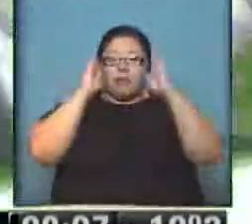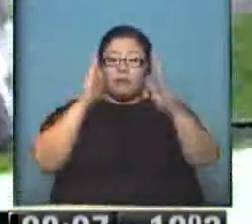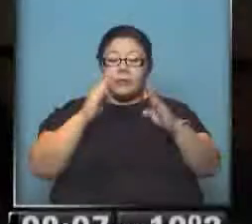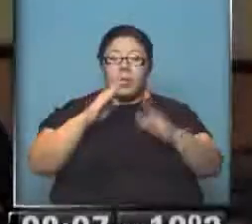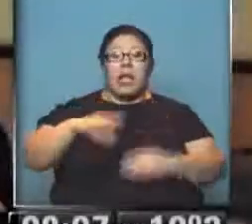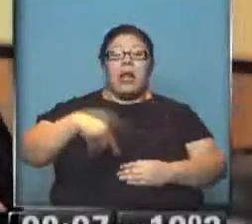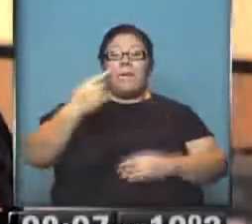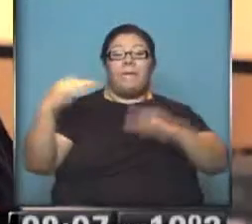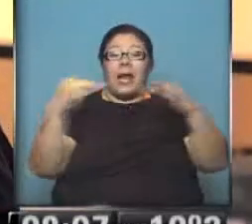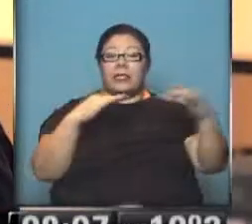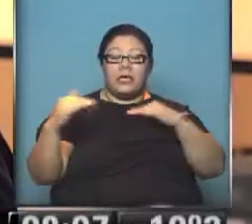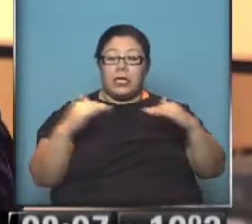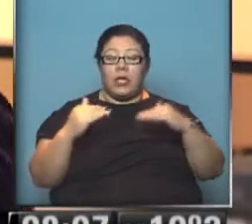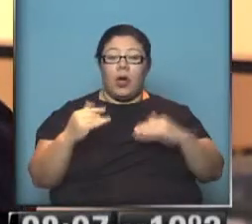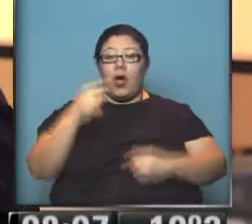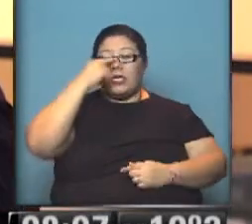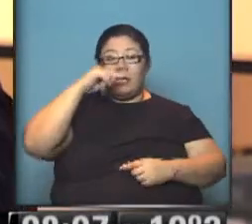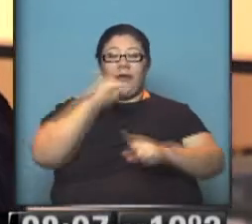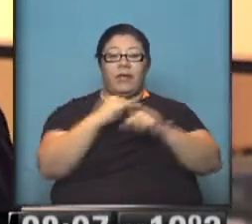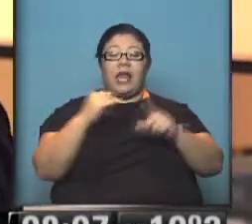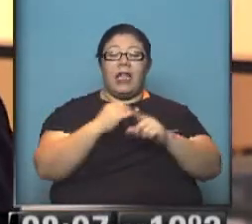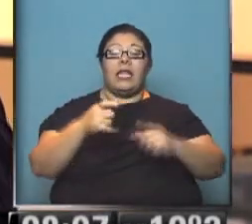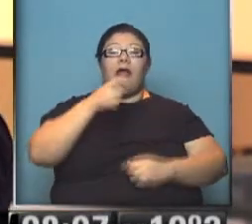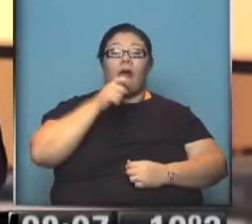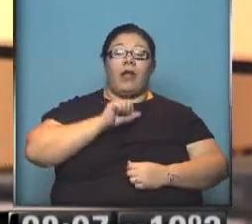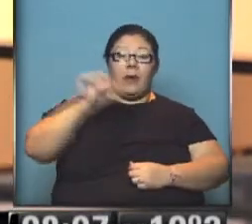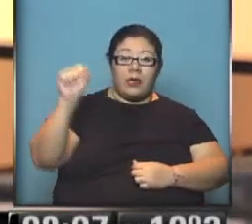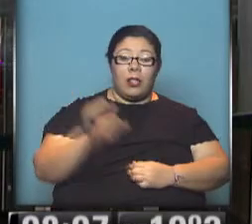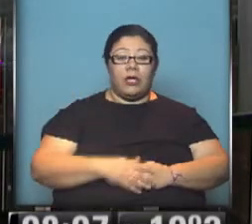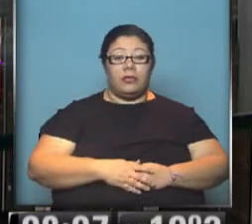por la primera semifinal de la Copa Libertadores ante Guaraní. Lo dijo muy bien, por la primera final, muy bien.